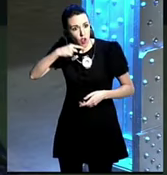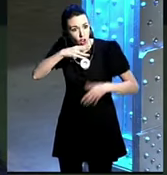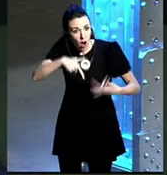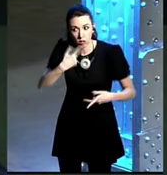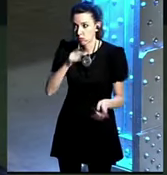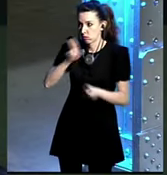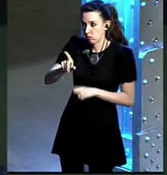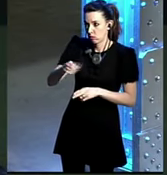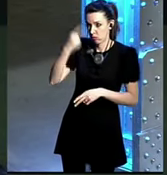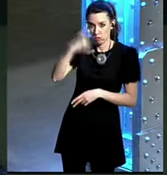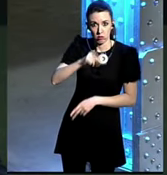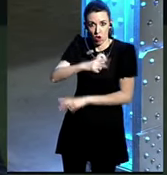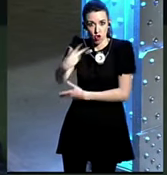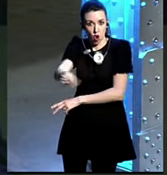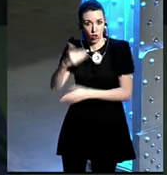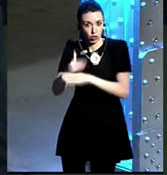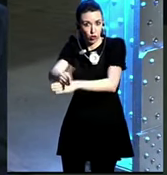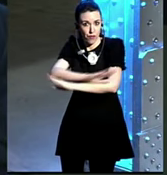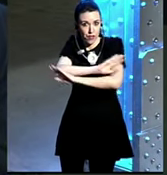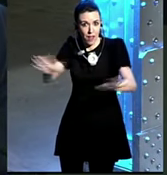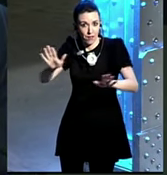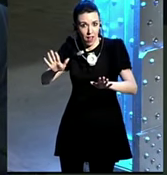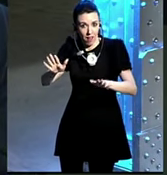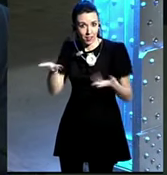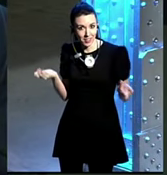Pues francamente te diría: ¿sabes qué? No, suficiente.